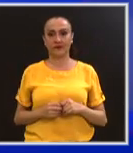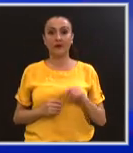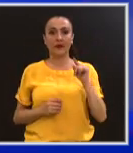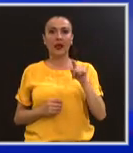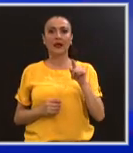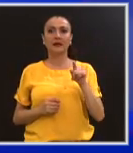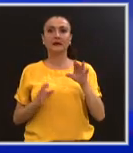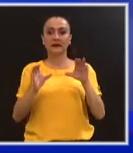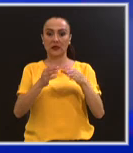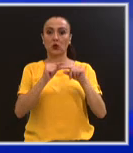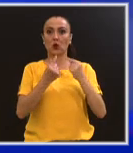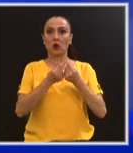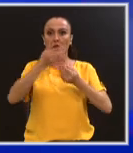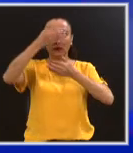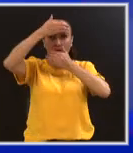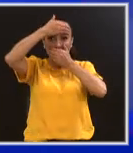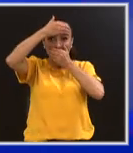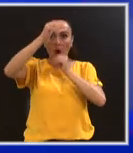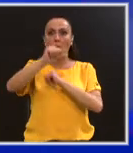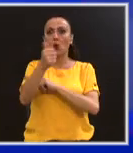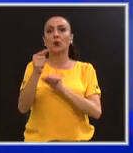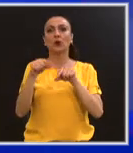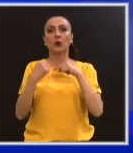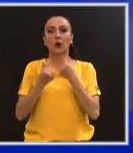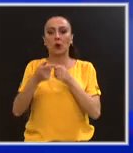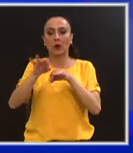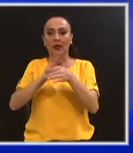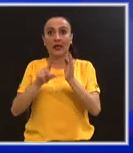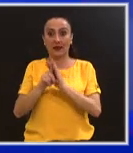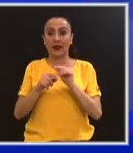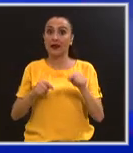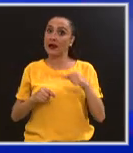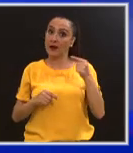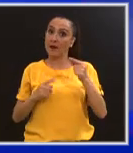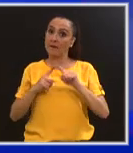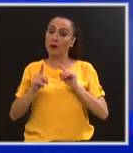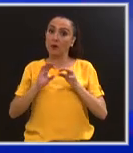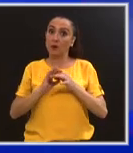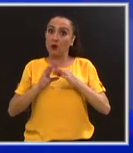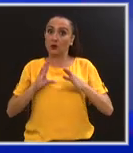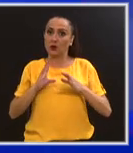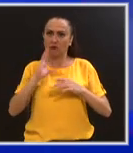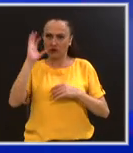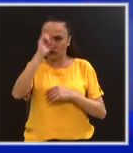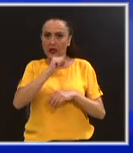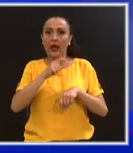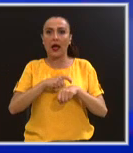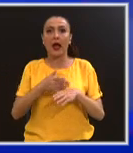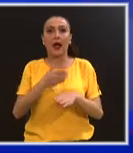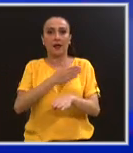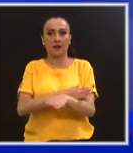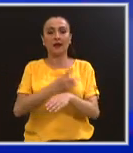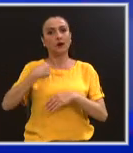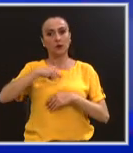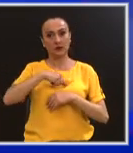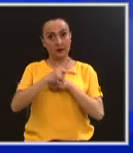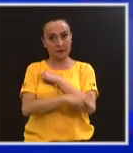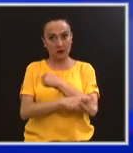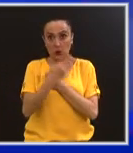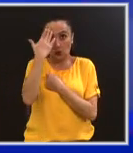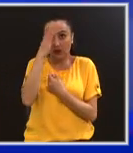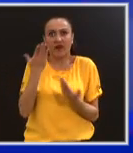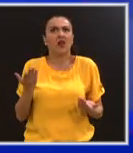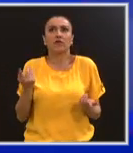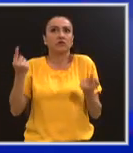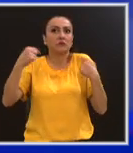estas células terroristas y también a otro tipo de delitos graves pero que dichosamente son detectados a tiempo en nuestro país no se sabe con qué